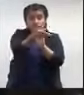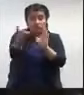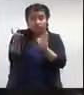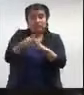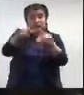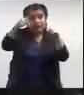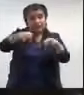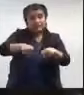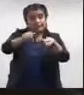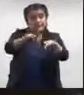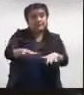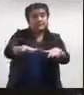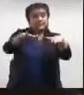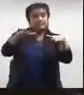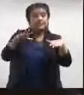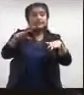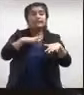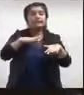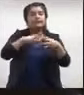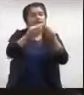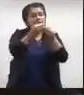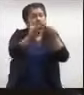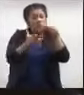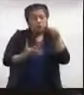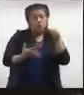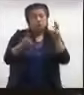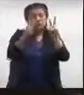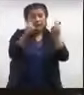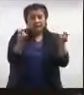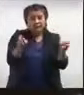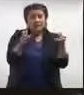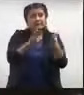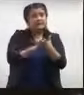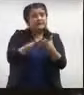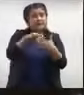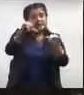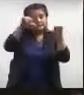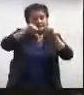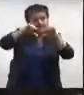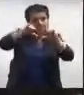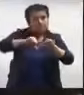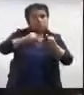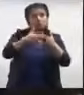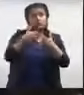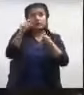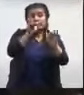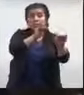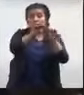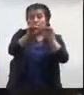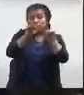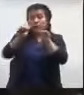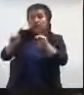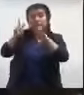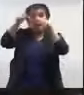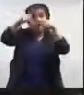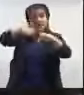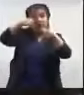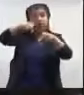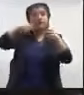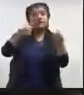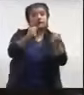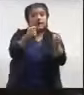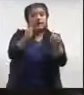contiene varias ilegalidades, desde su convocatoria hasta lo que se está pretendiendo hacer en este momento,